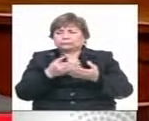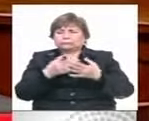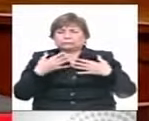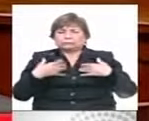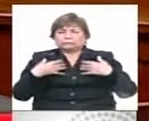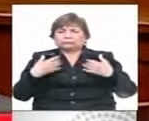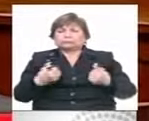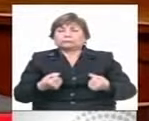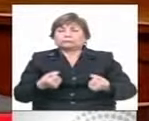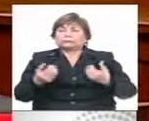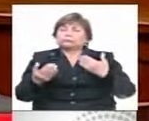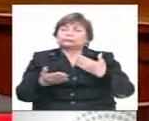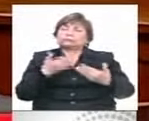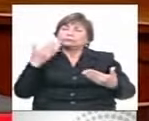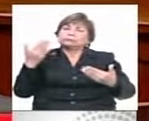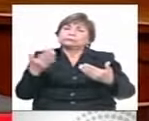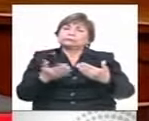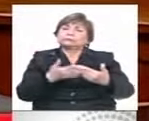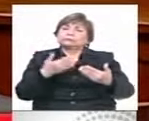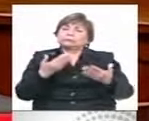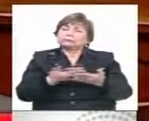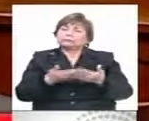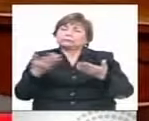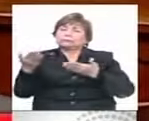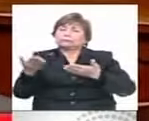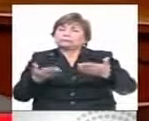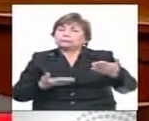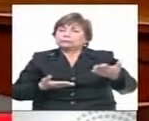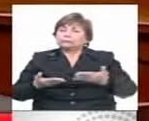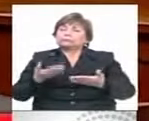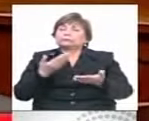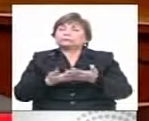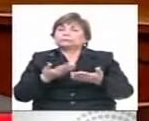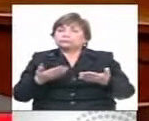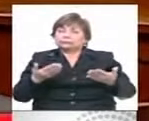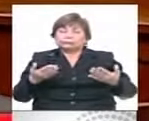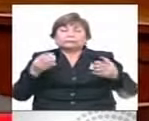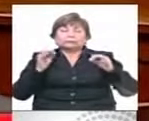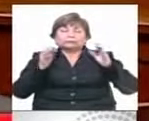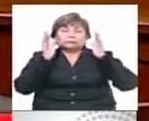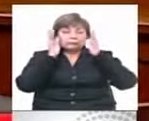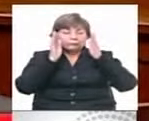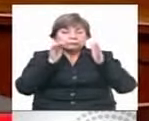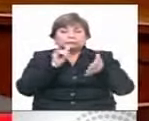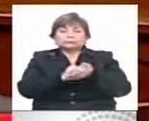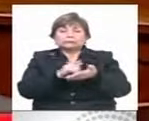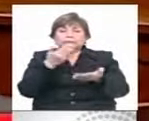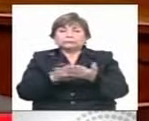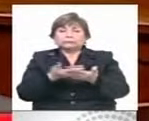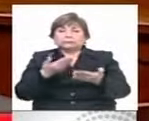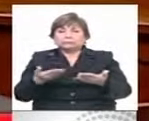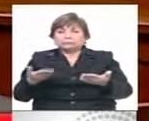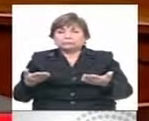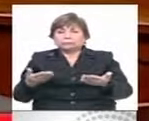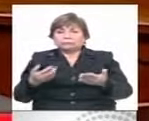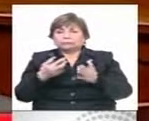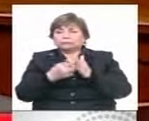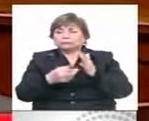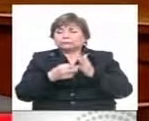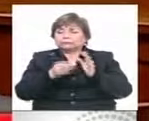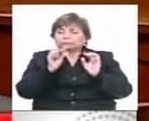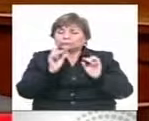salud, facilitando el acceso a los servicios y recursos. Se tratará de una propuesta progresiva